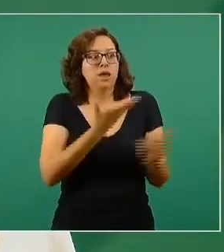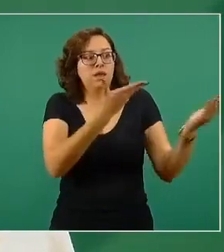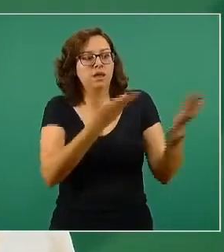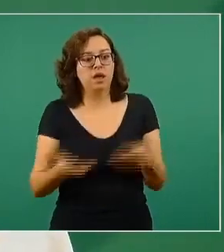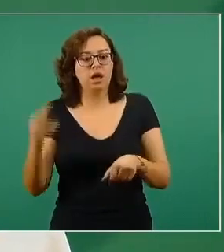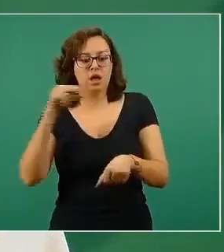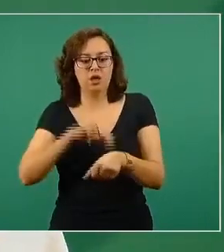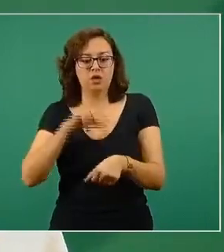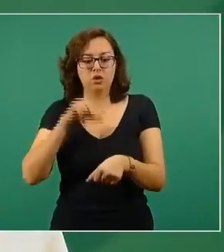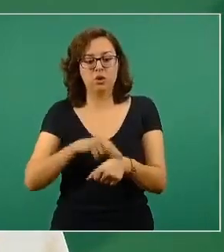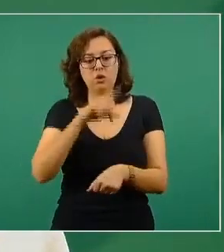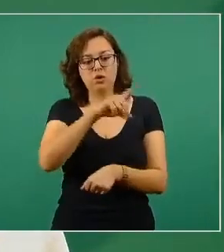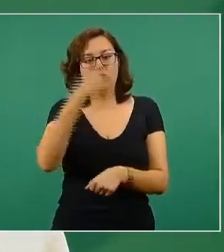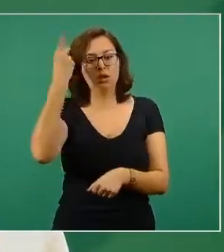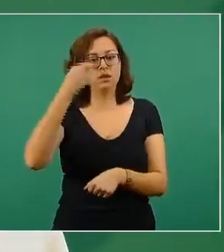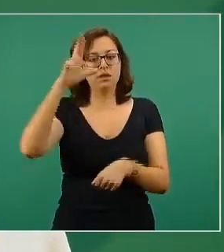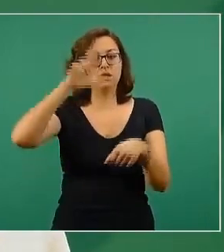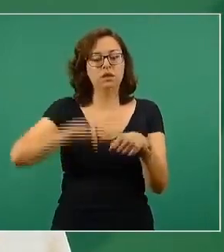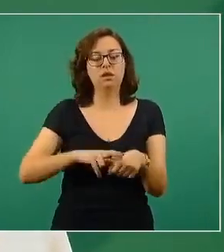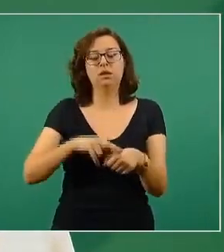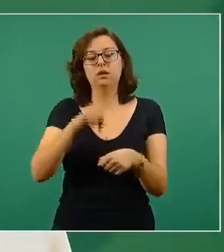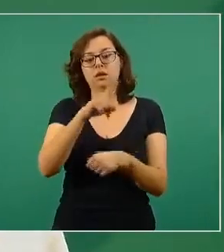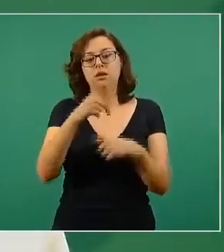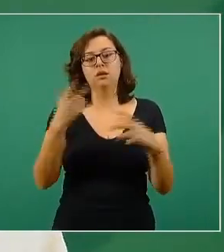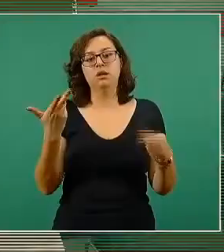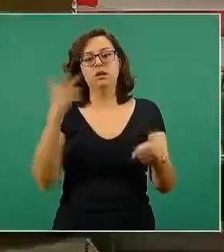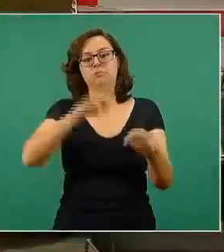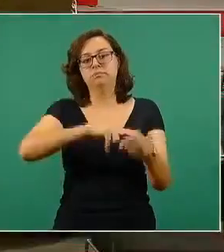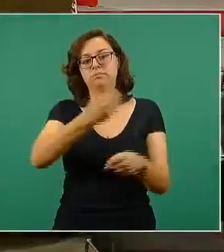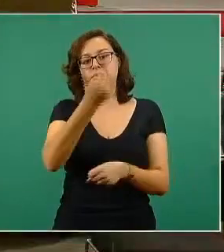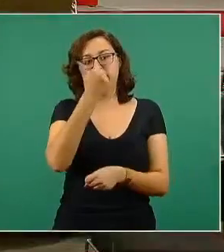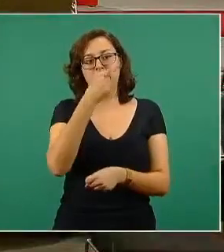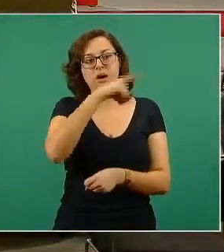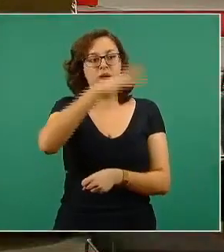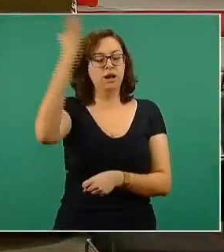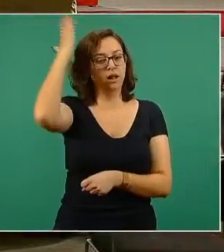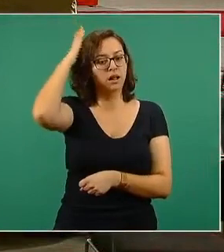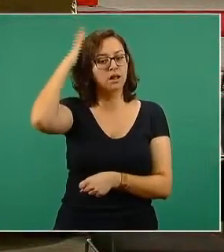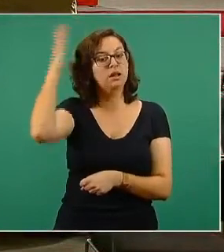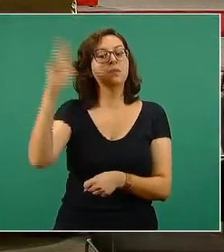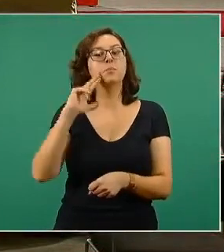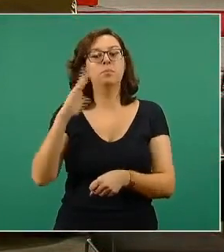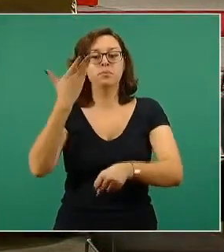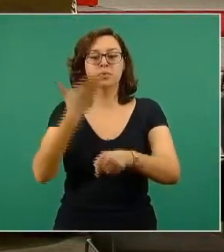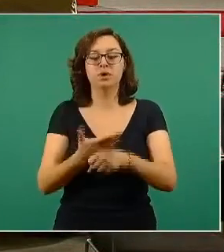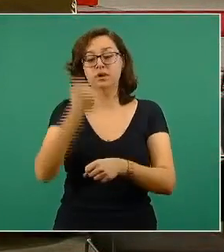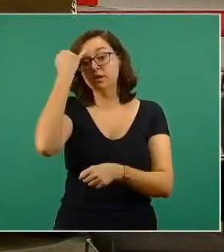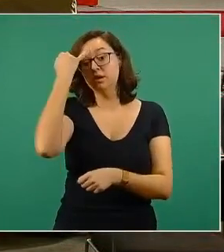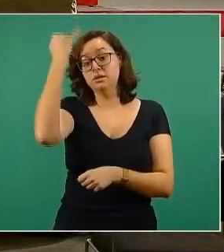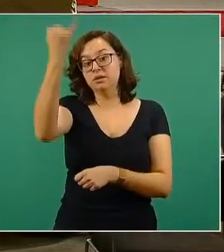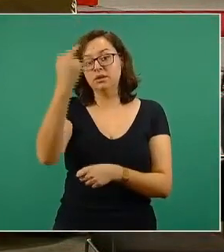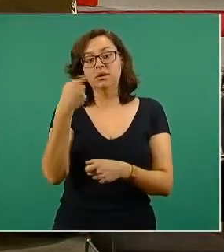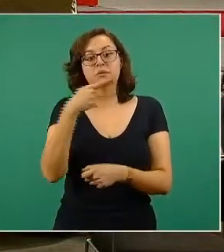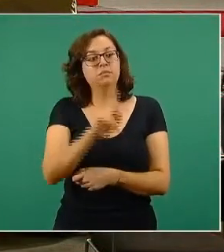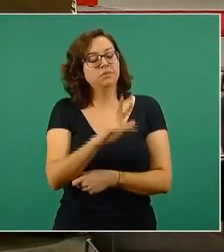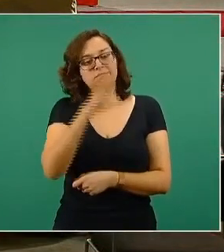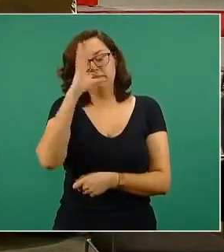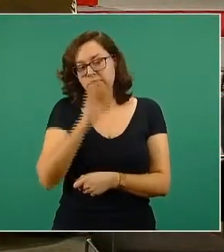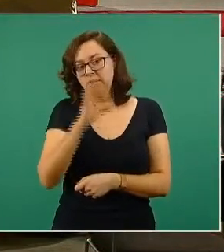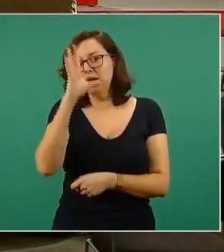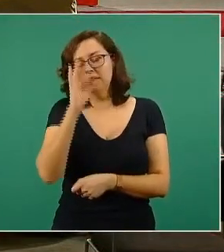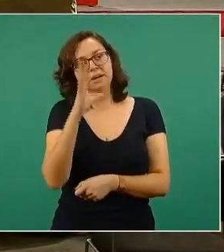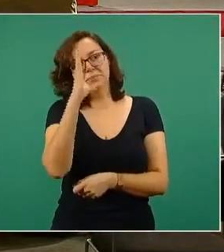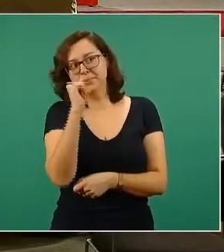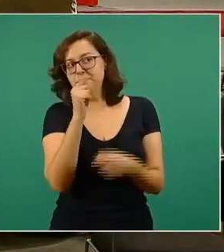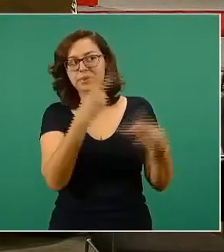doctor Kersenovich, director de nutrición, es justamente el líder del componente clínico de esta iniciativa. Desafortunadamente no fue posible que